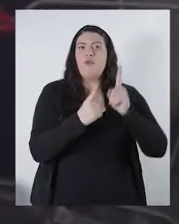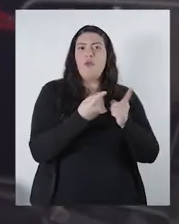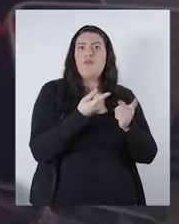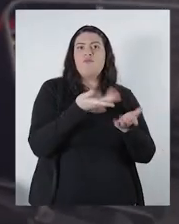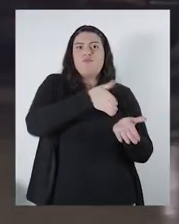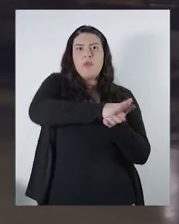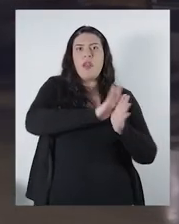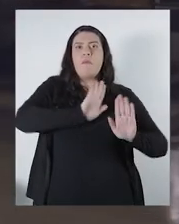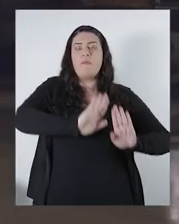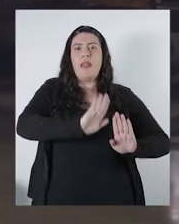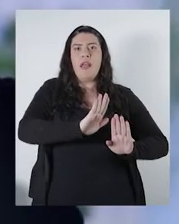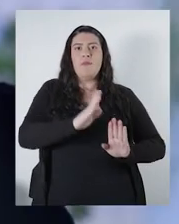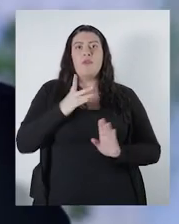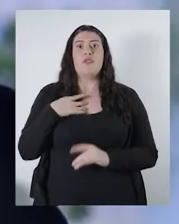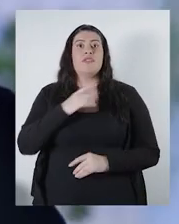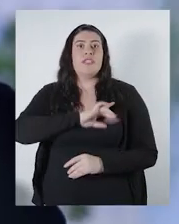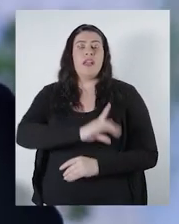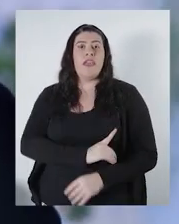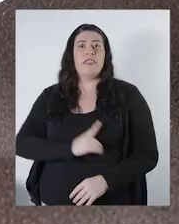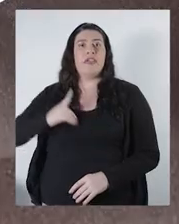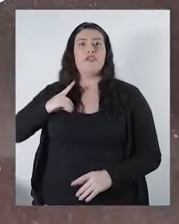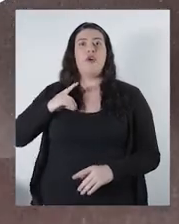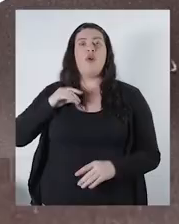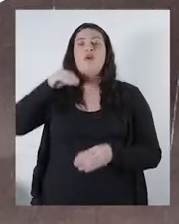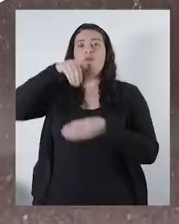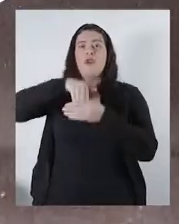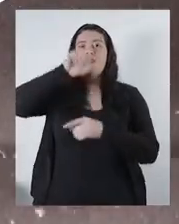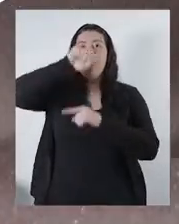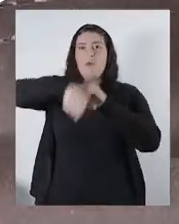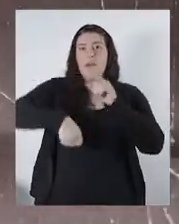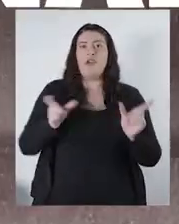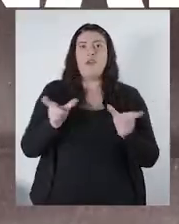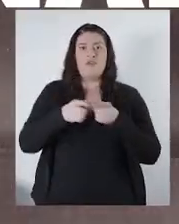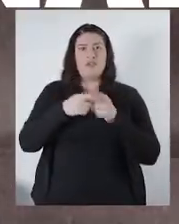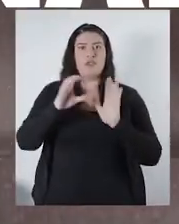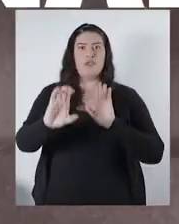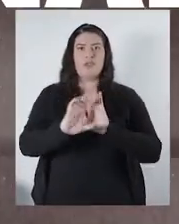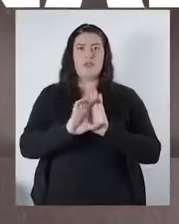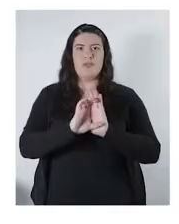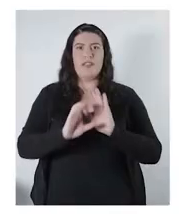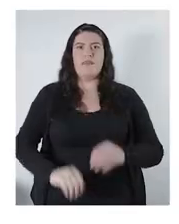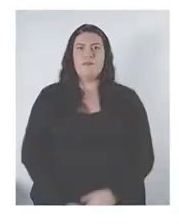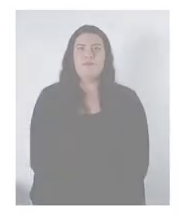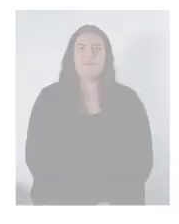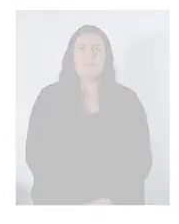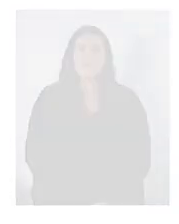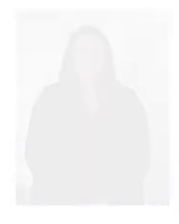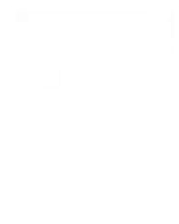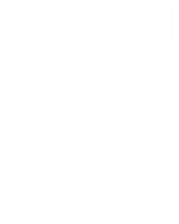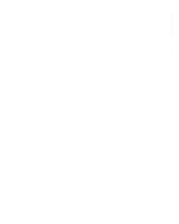que muere en una sala de espera. Por un Chile digno, vota apruebo. Convención Constitucional.